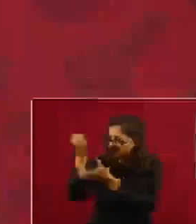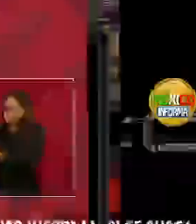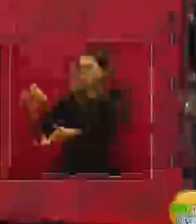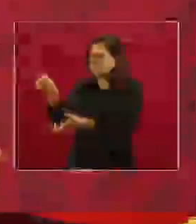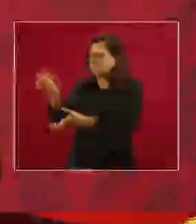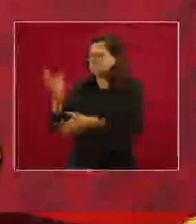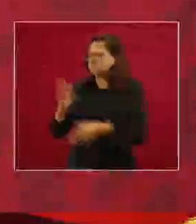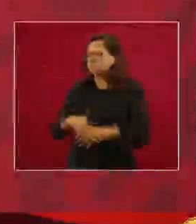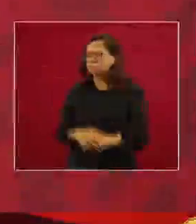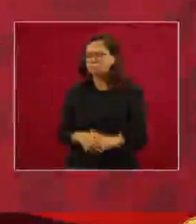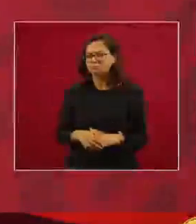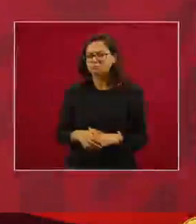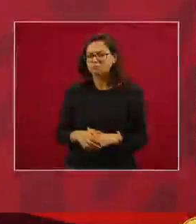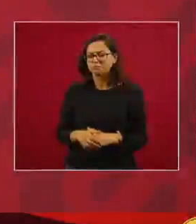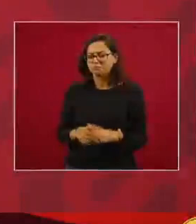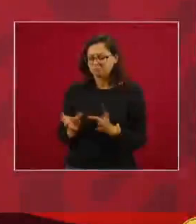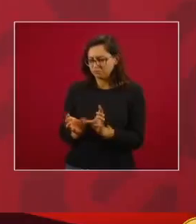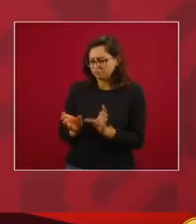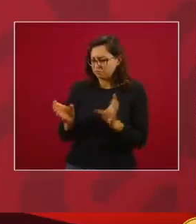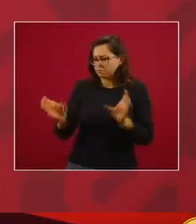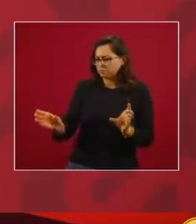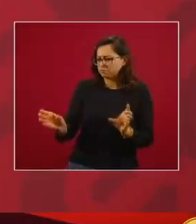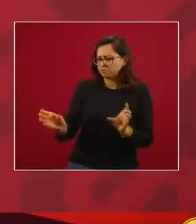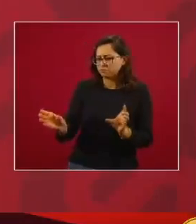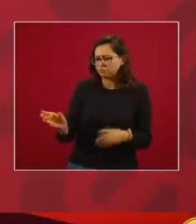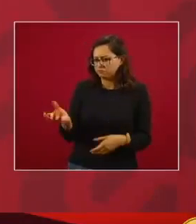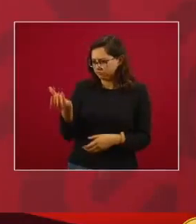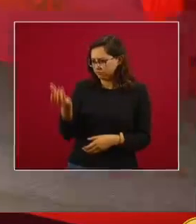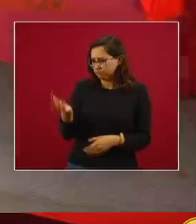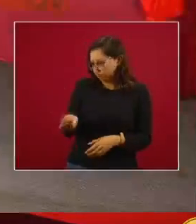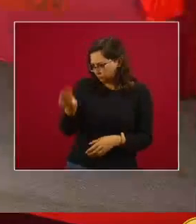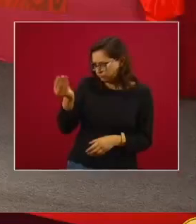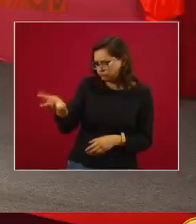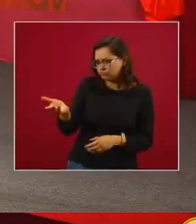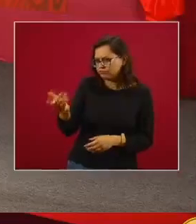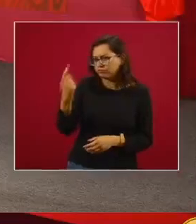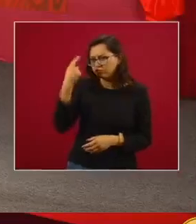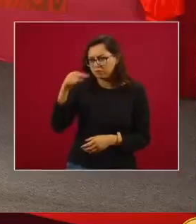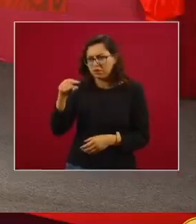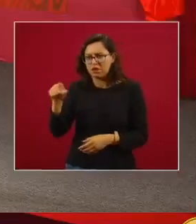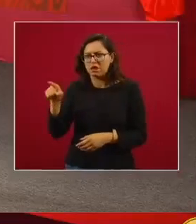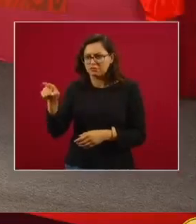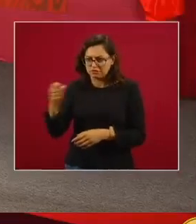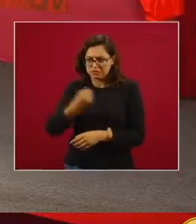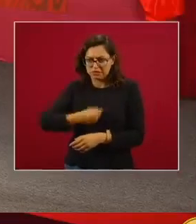el 50% para salud,